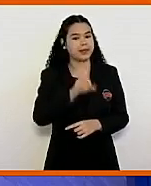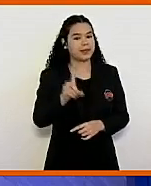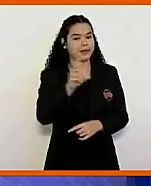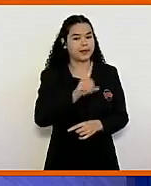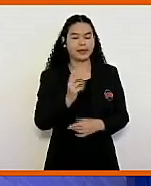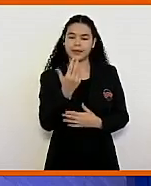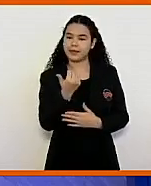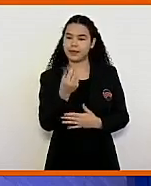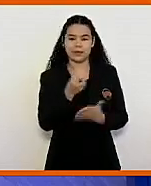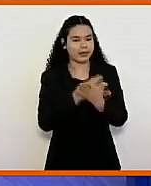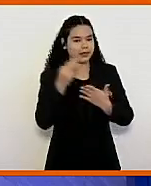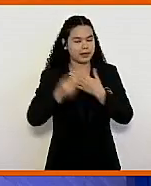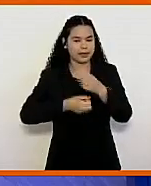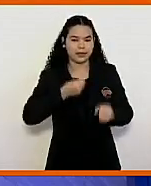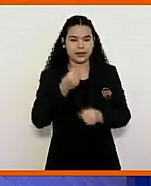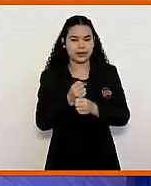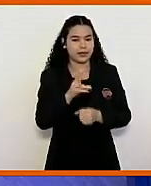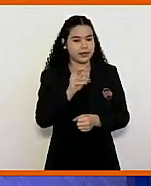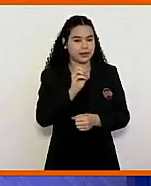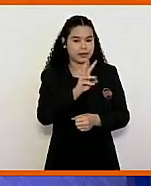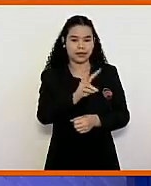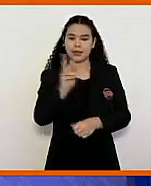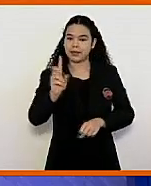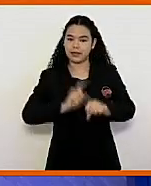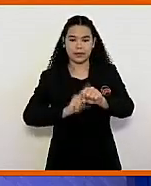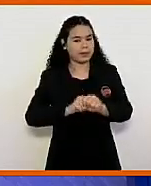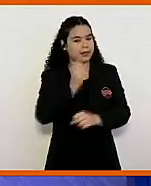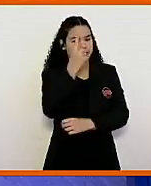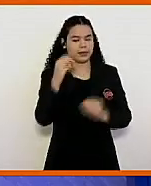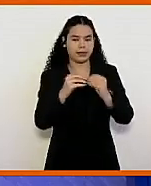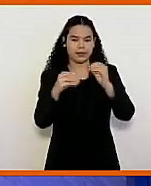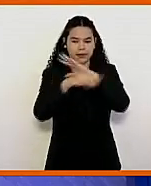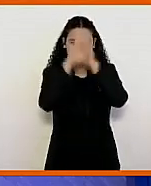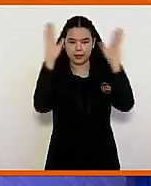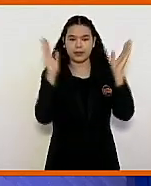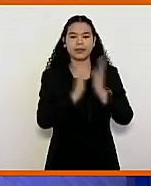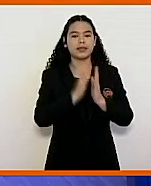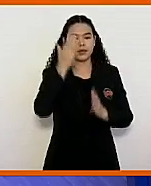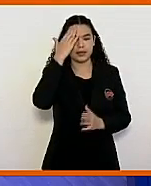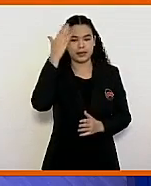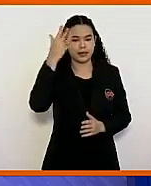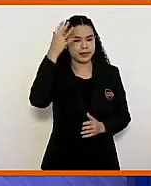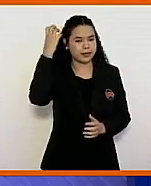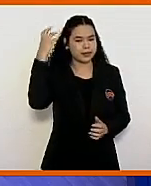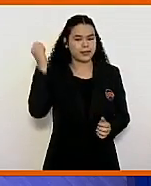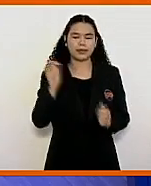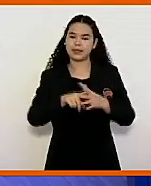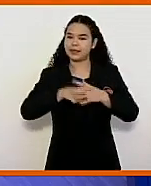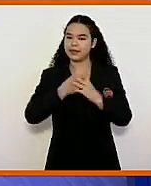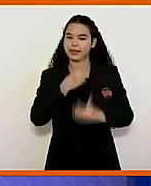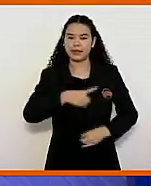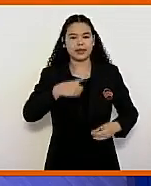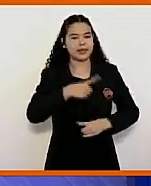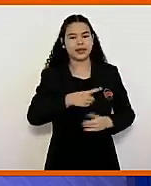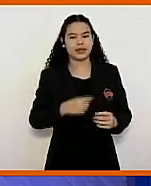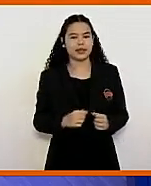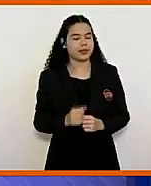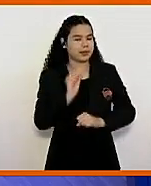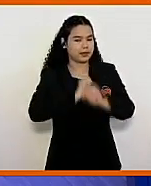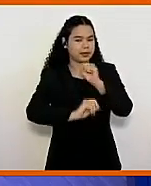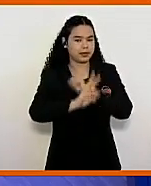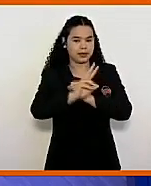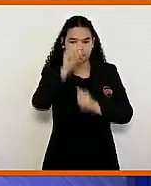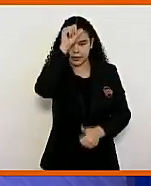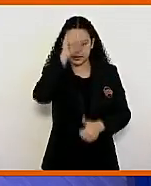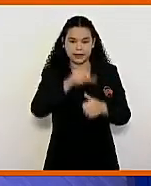Marzo del año 2022, cuando son las 11 en punto de la mañana. Te saluda Charlyn Walter y iniciamos la diversión con premiados.